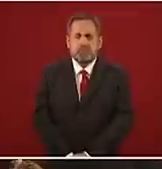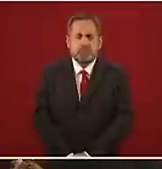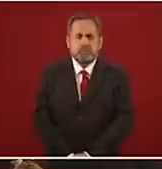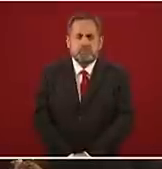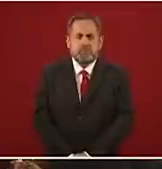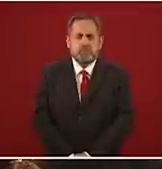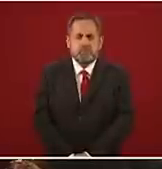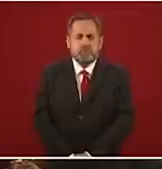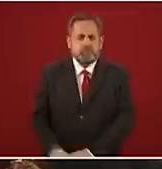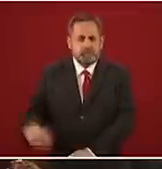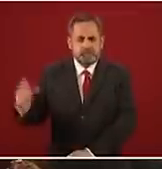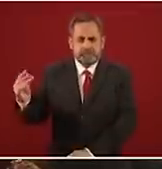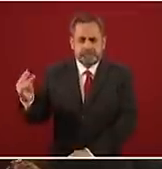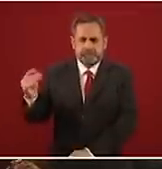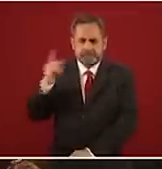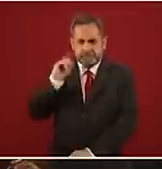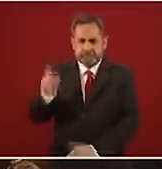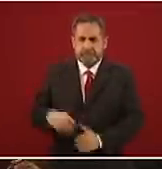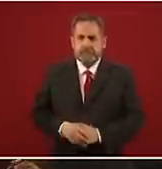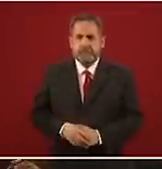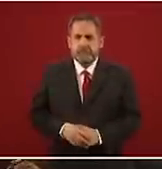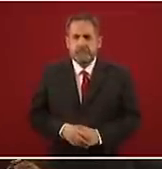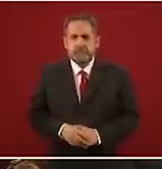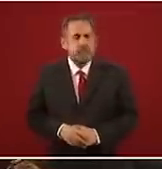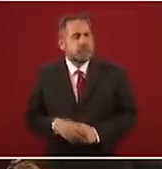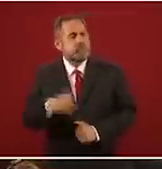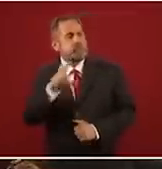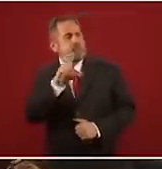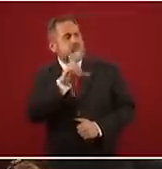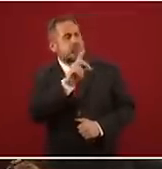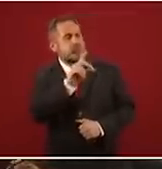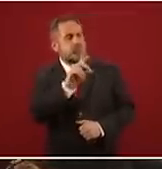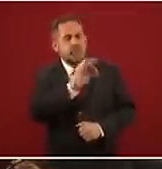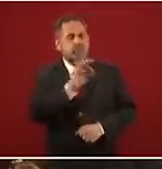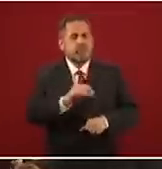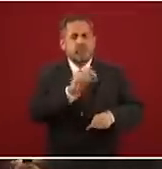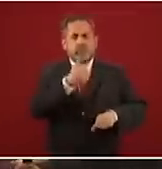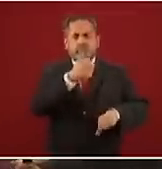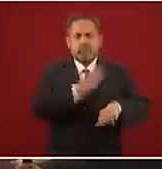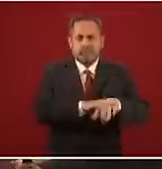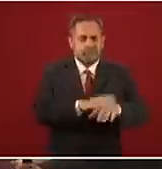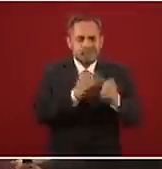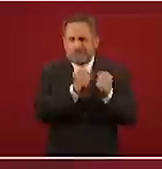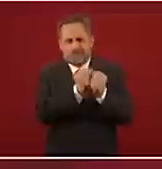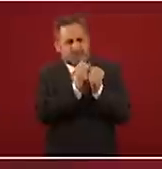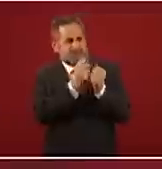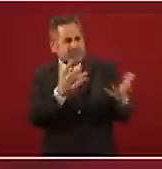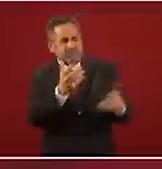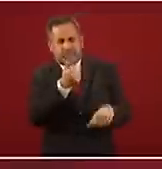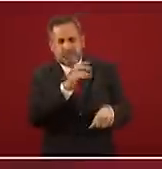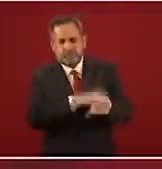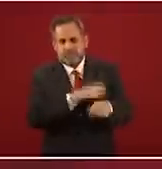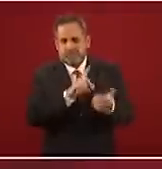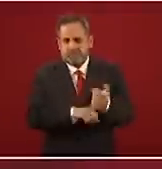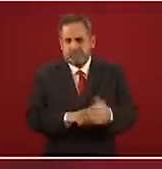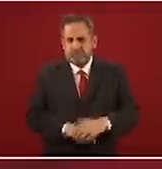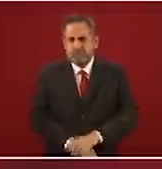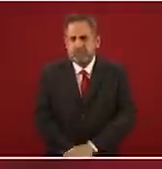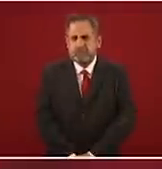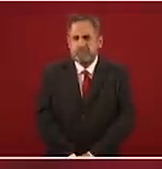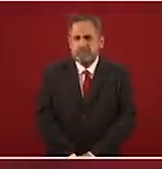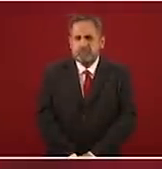personal es administrativo. 30% administrativo. Era mucha la carga administrativa. Debería ser